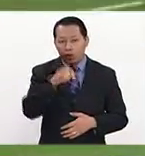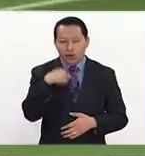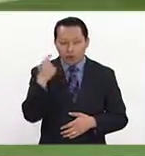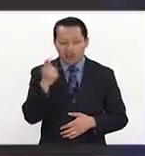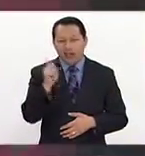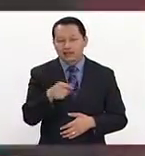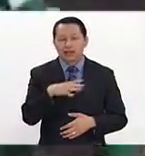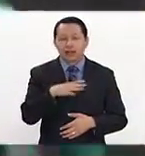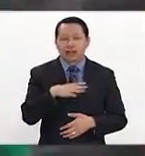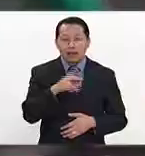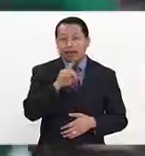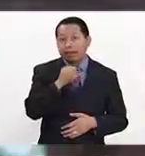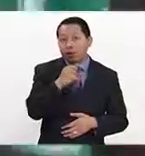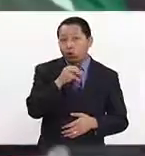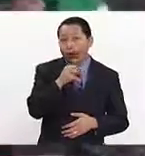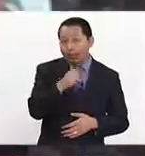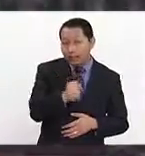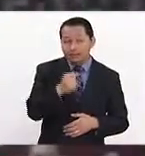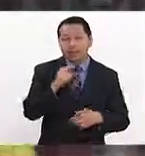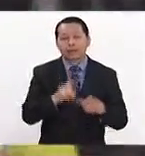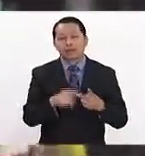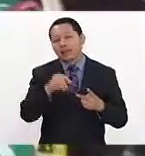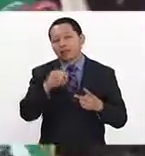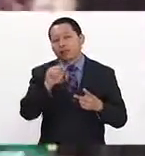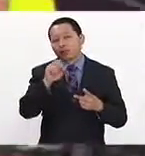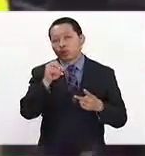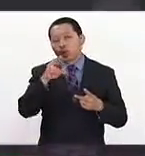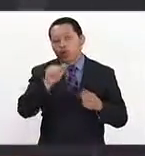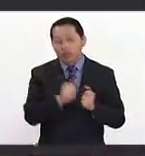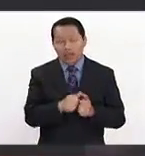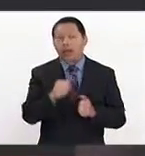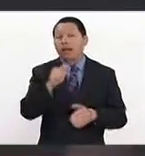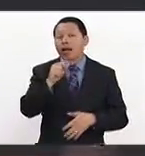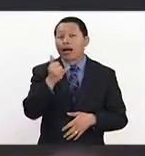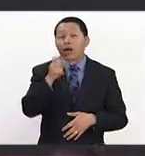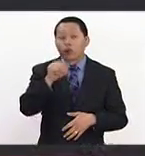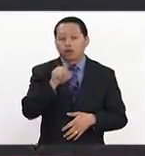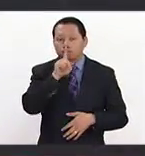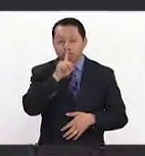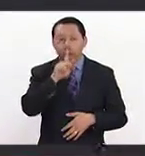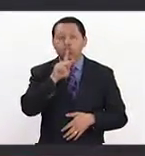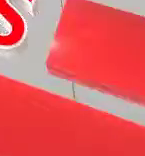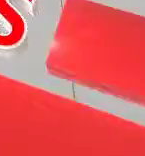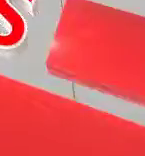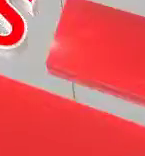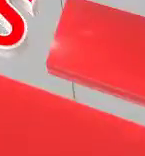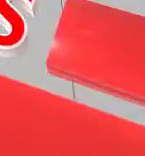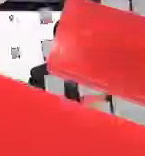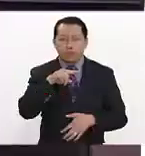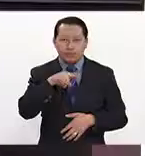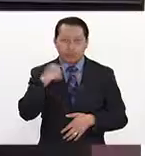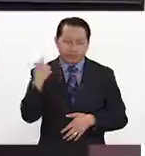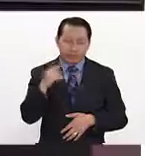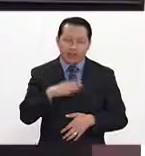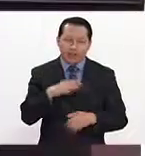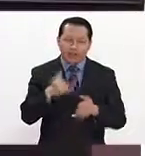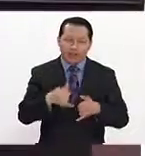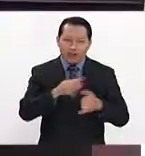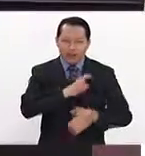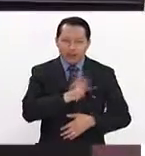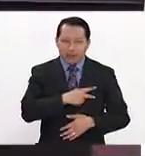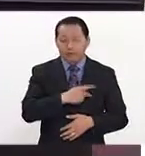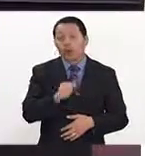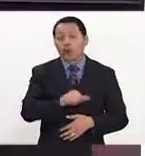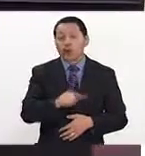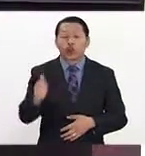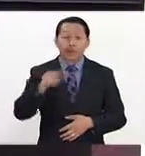banca tanto a Diego Reyes como a Jesús Corona. Layún no fue convocado, así que el Porto queda eliminado en semifinales de la Copa de la Liga de Portugal. Y